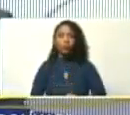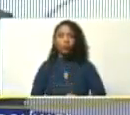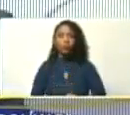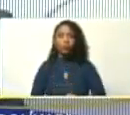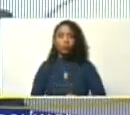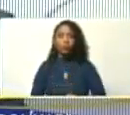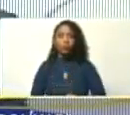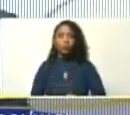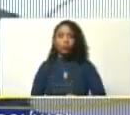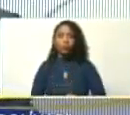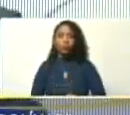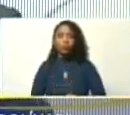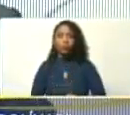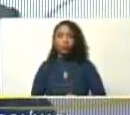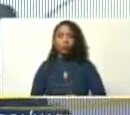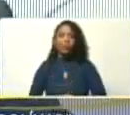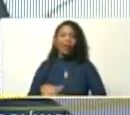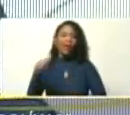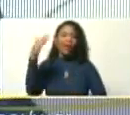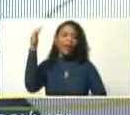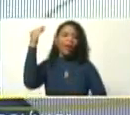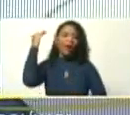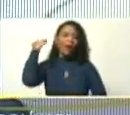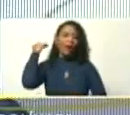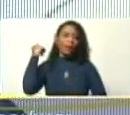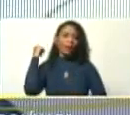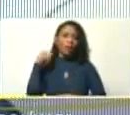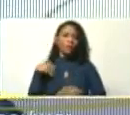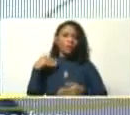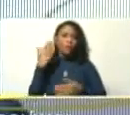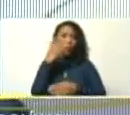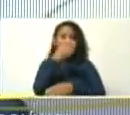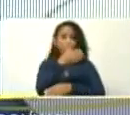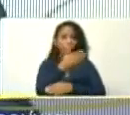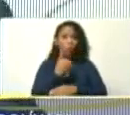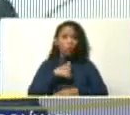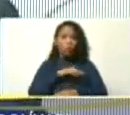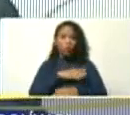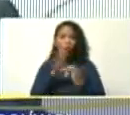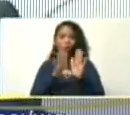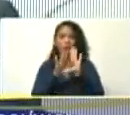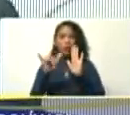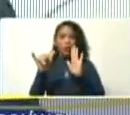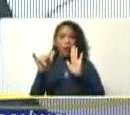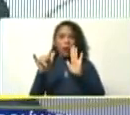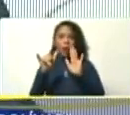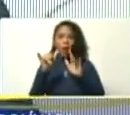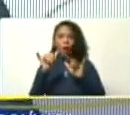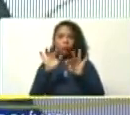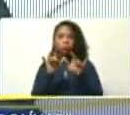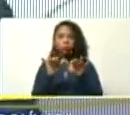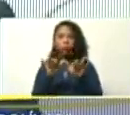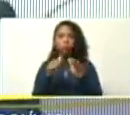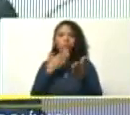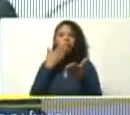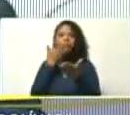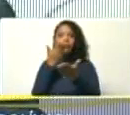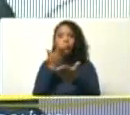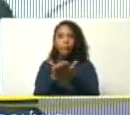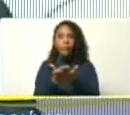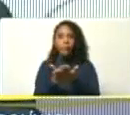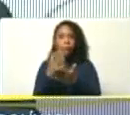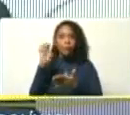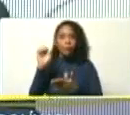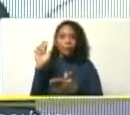Alguna vez, cuando salimos de la constituyente, los editores de Monte Ávila le pidieron a darle